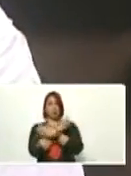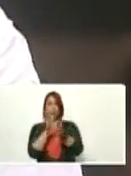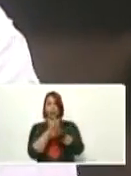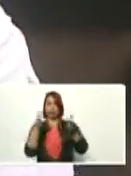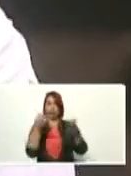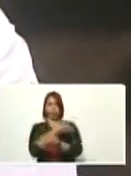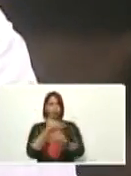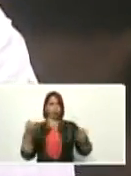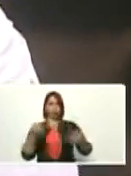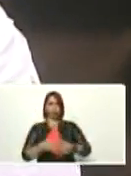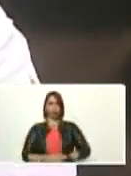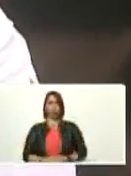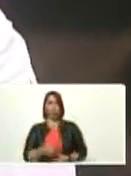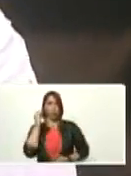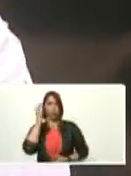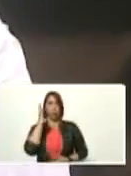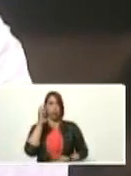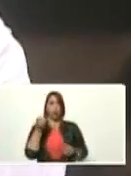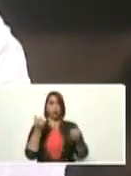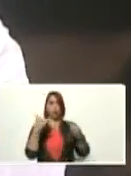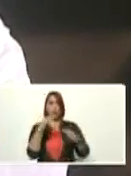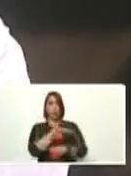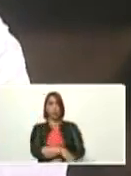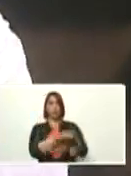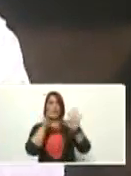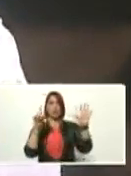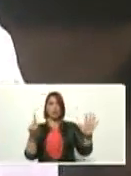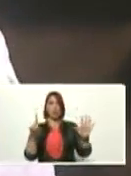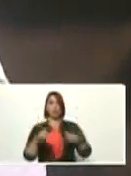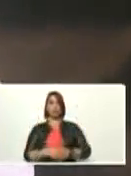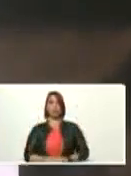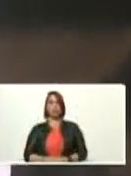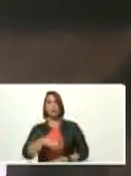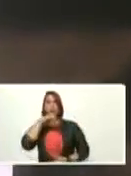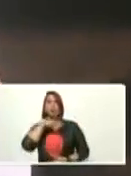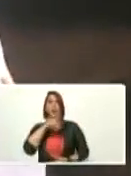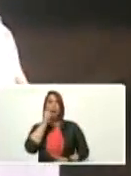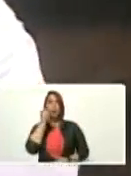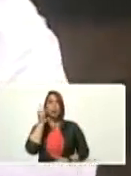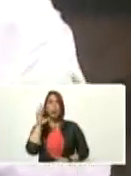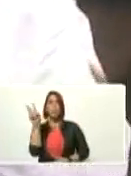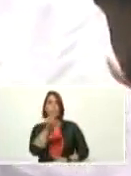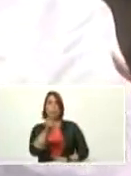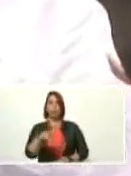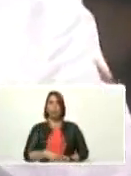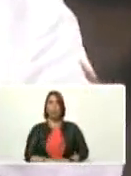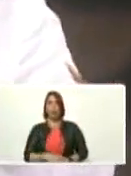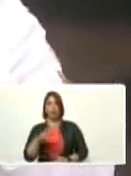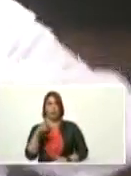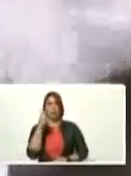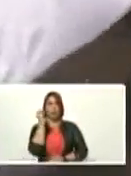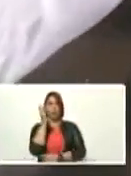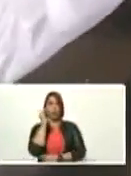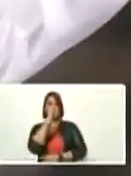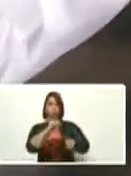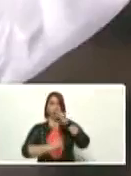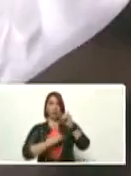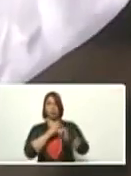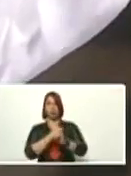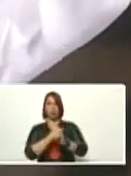total. El Congreso número 16 de historiadores e historiadoras de Venezuela y el tercer Congreso